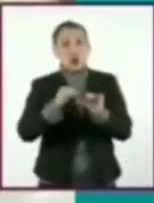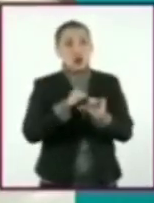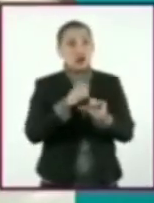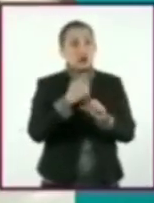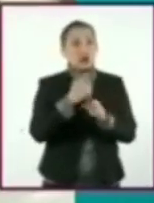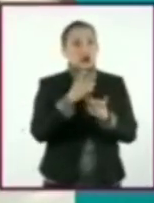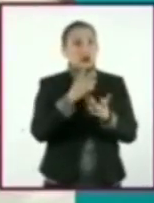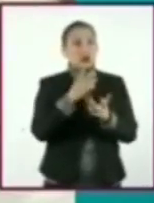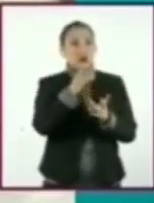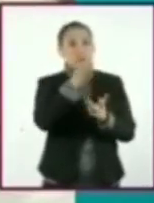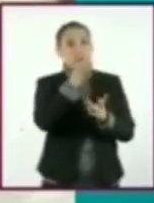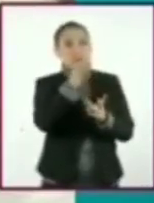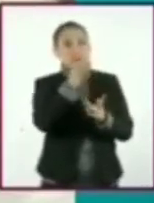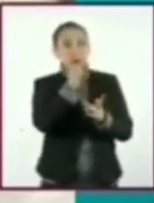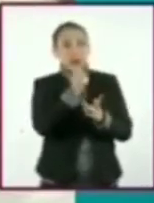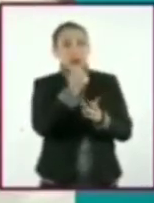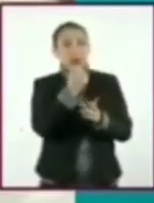tomes